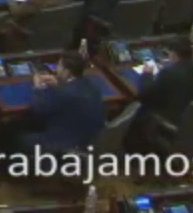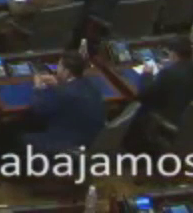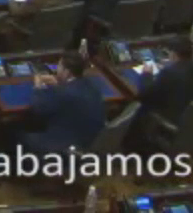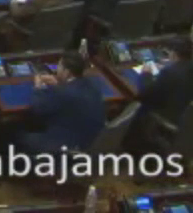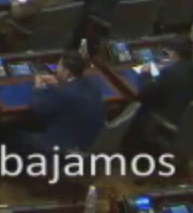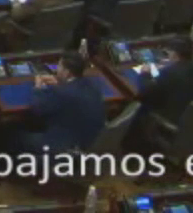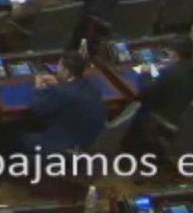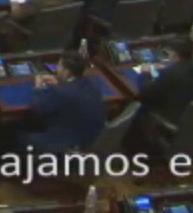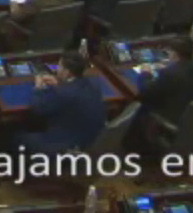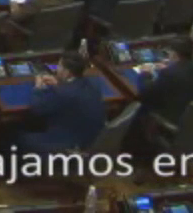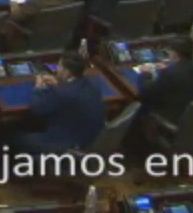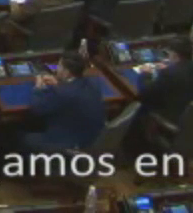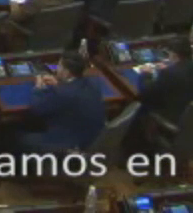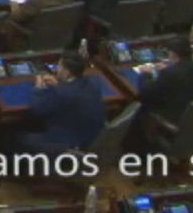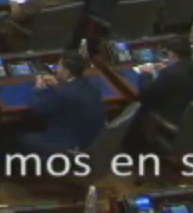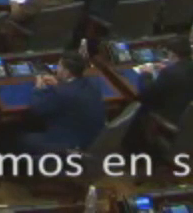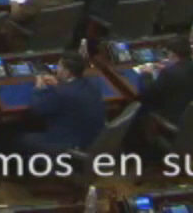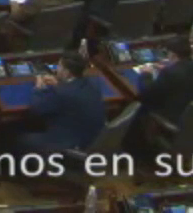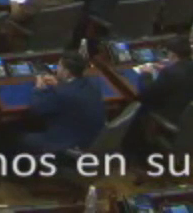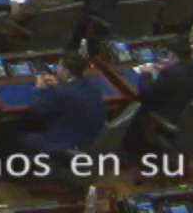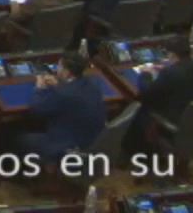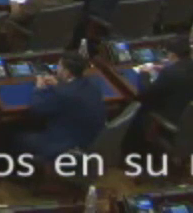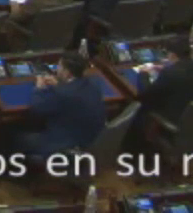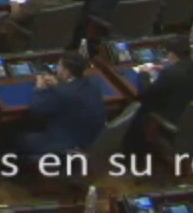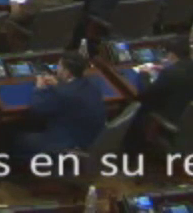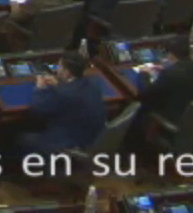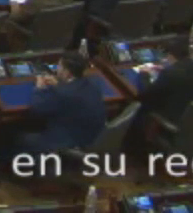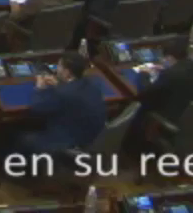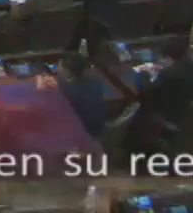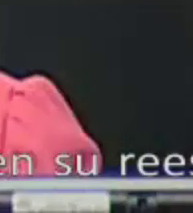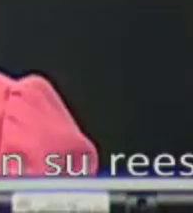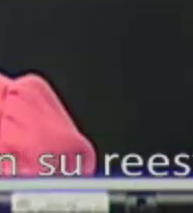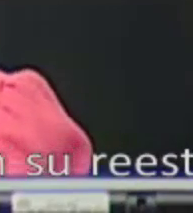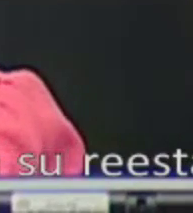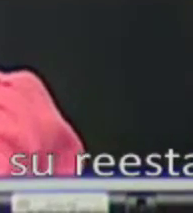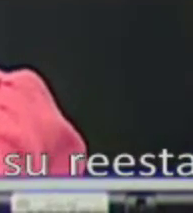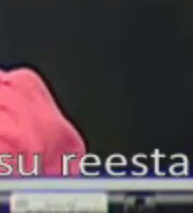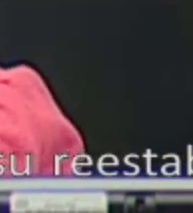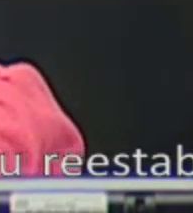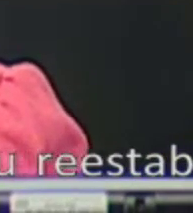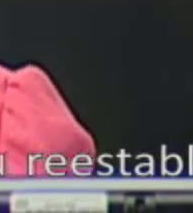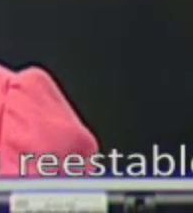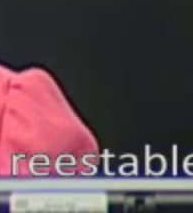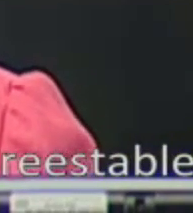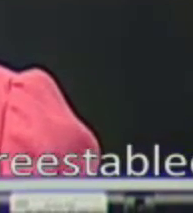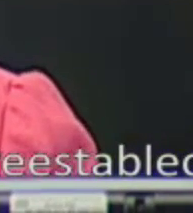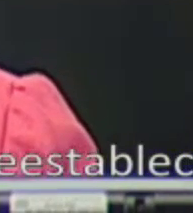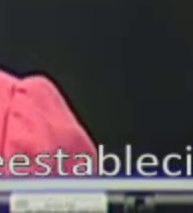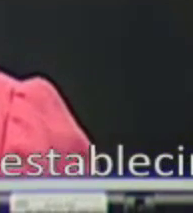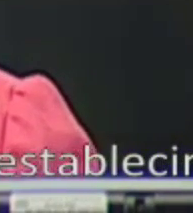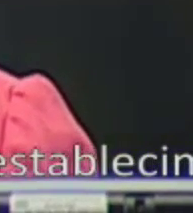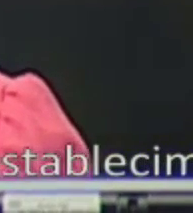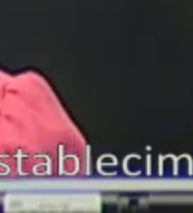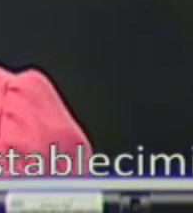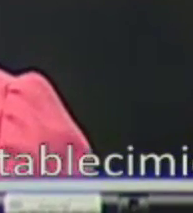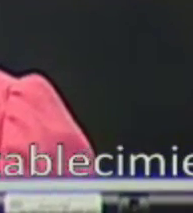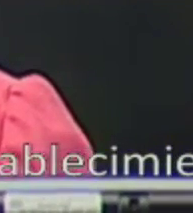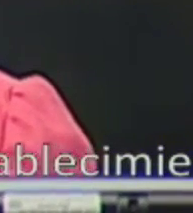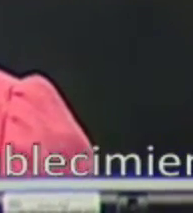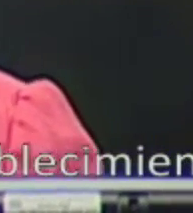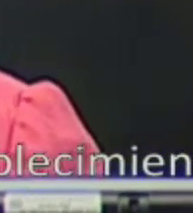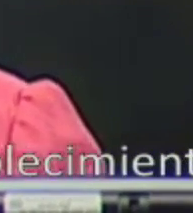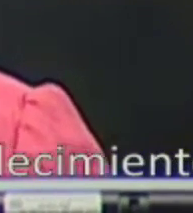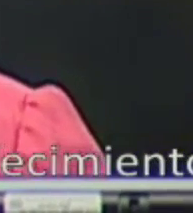Muchas gracias, señor presidente. Buenas tardes, pueblo salvadoreño. Si hay algo que